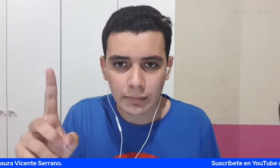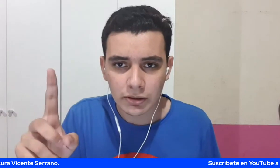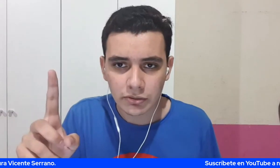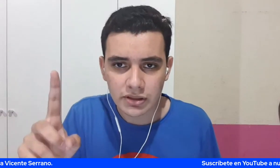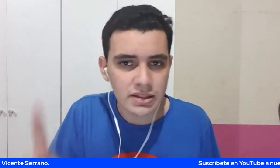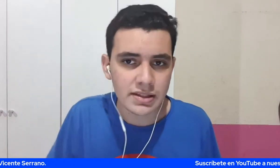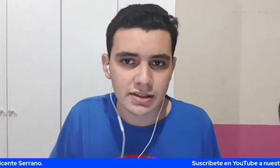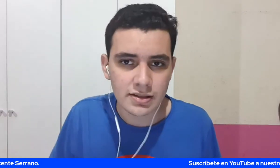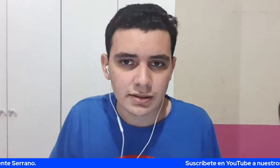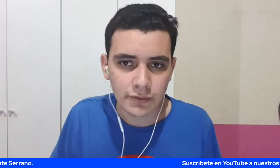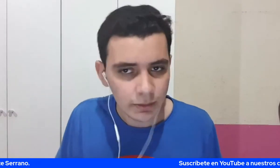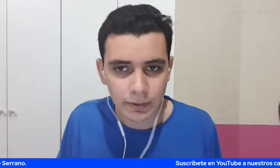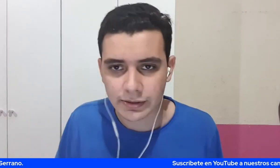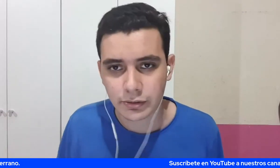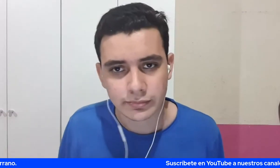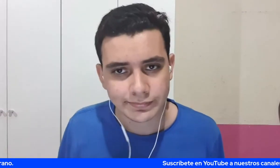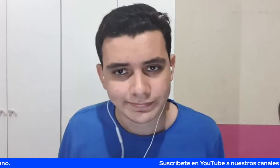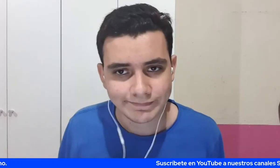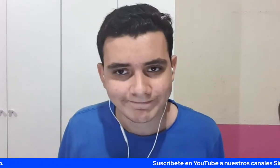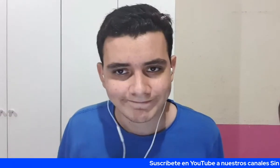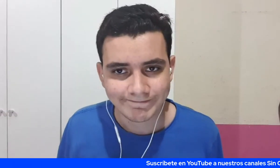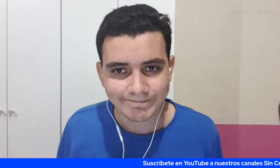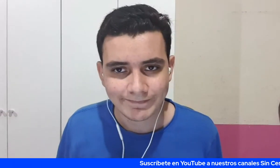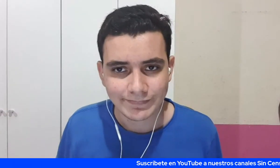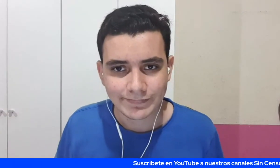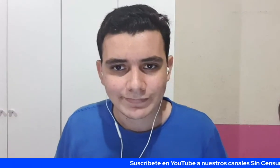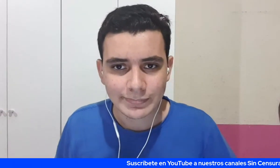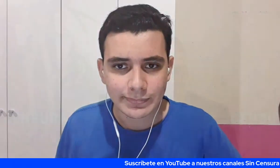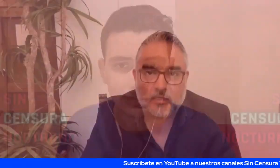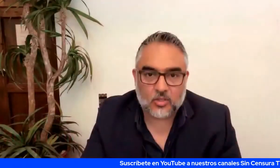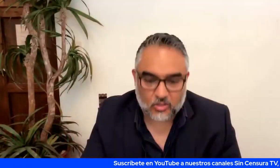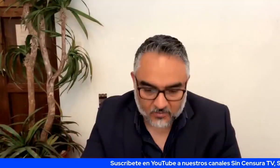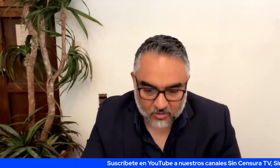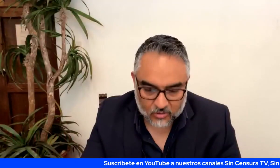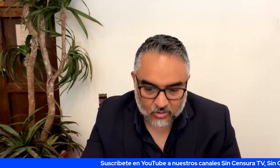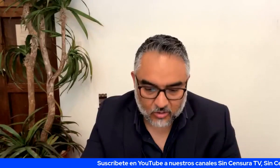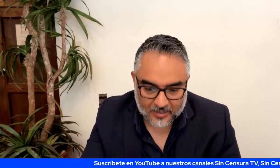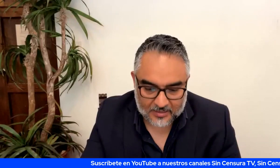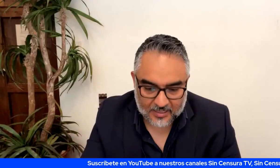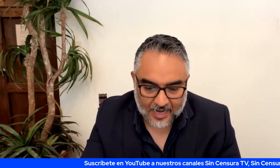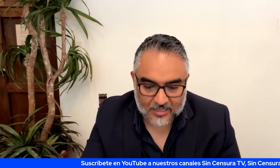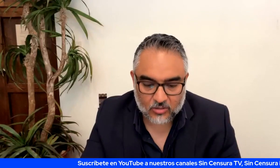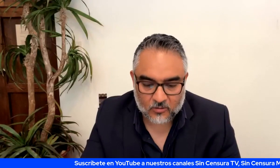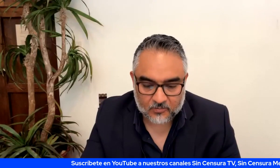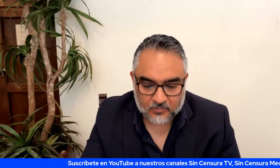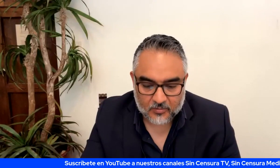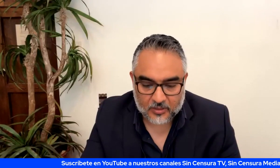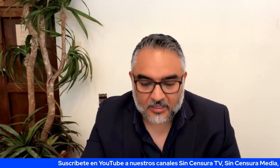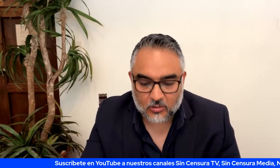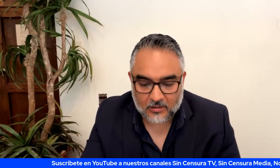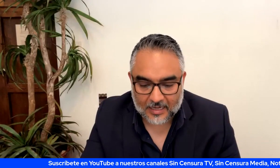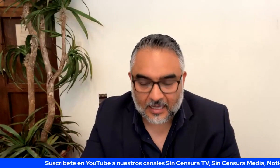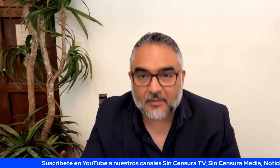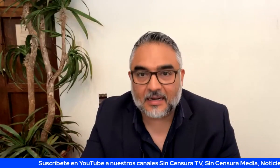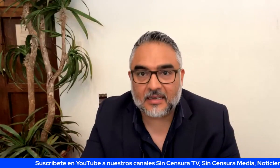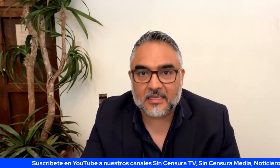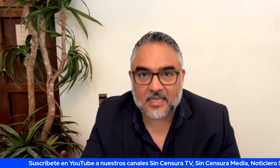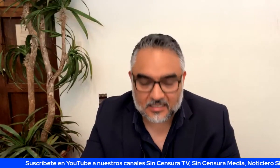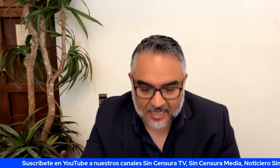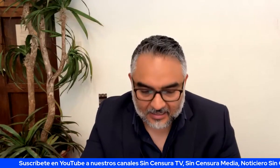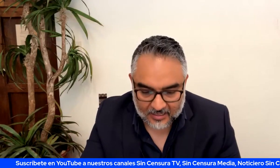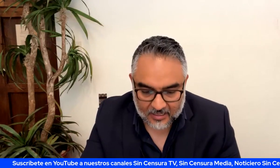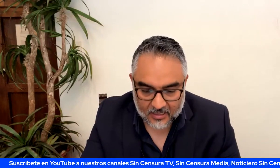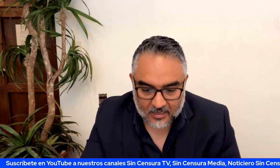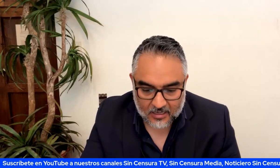un camino y ese es Felipe Calderón. Así es, Sósimo, sobre este caso, pues resulta que Iván